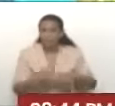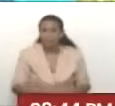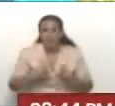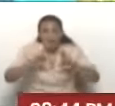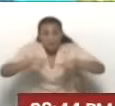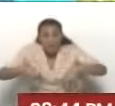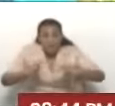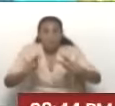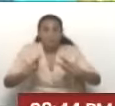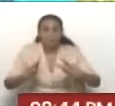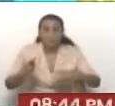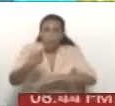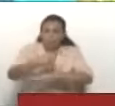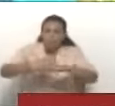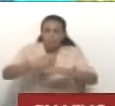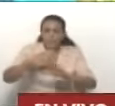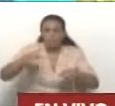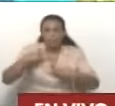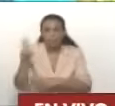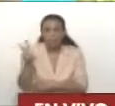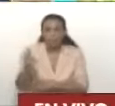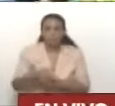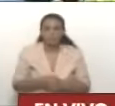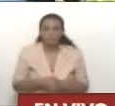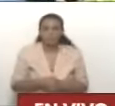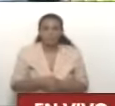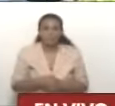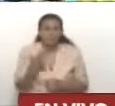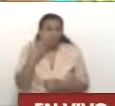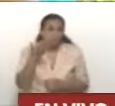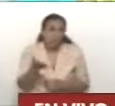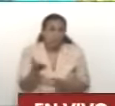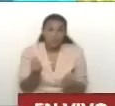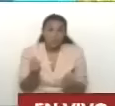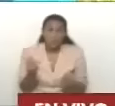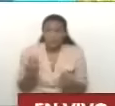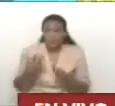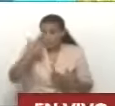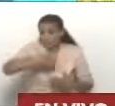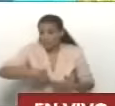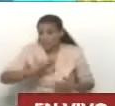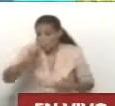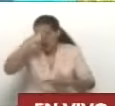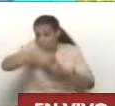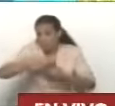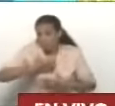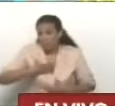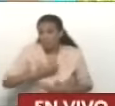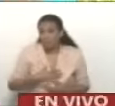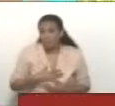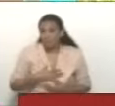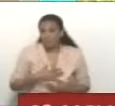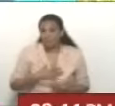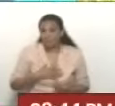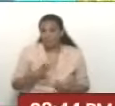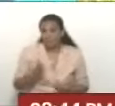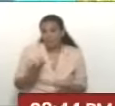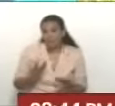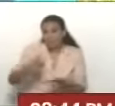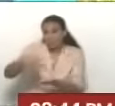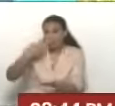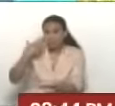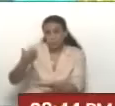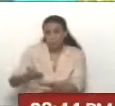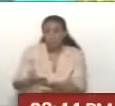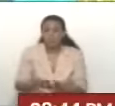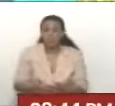refundar a Venezuela. Ahí está bastante nosotros. Uno de ellos es de acá, pues, del Furrial,